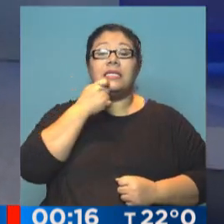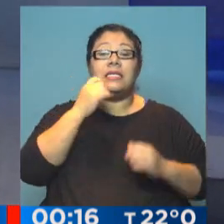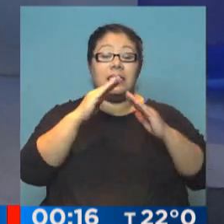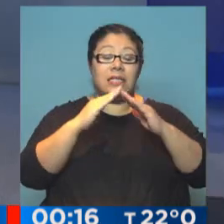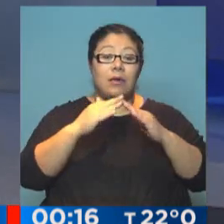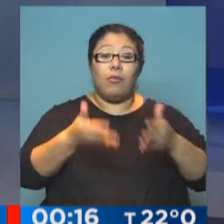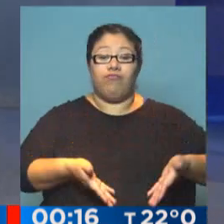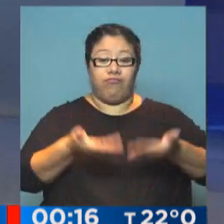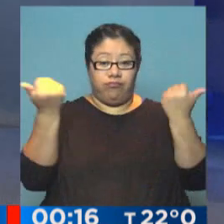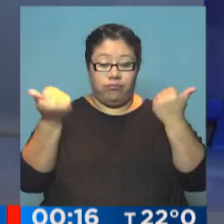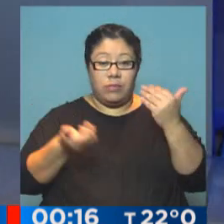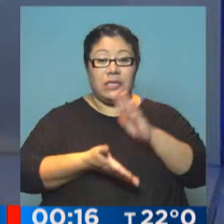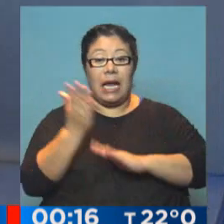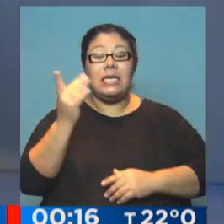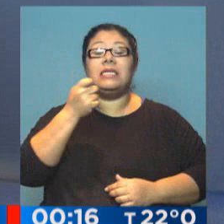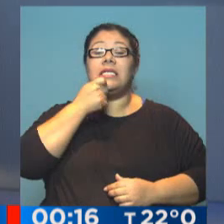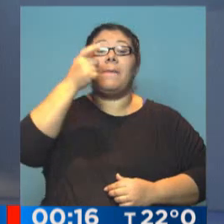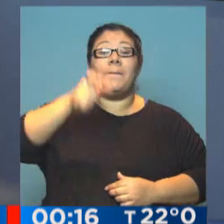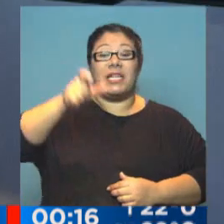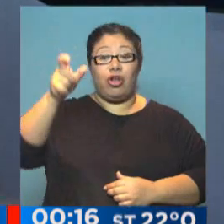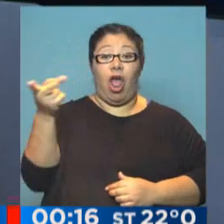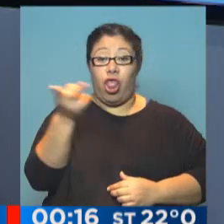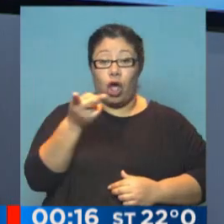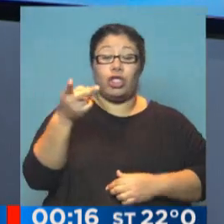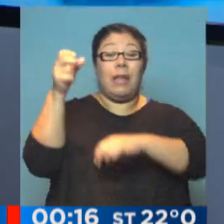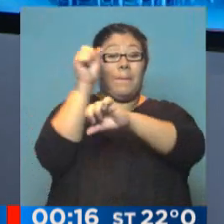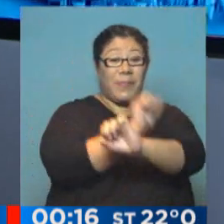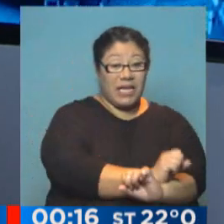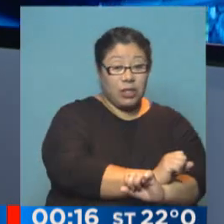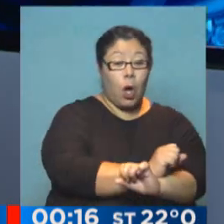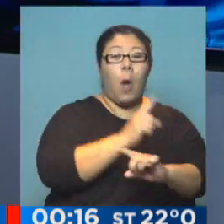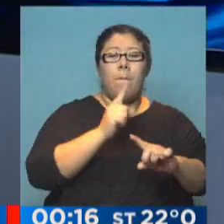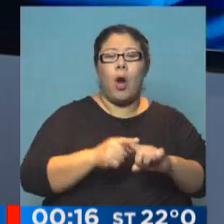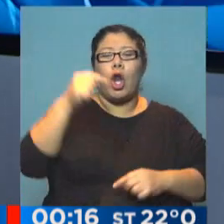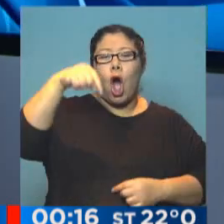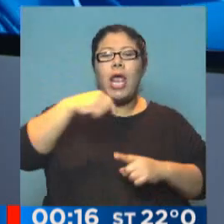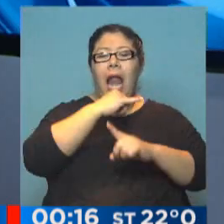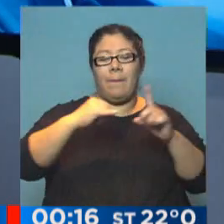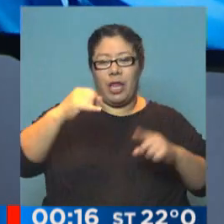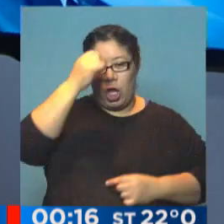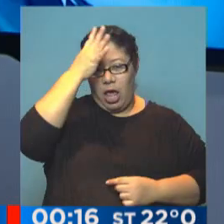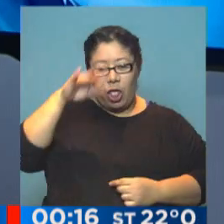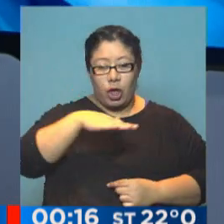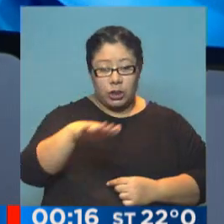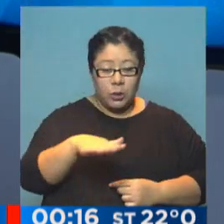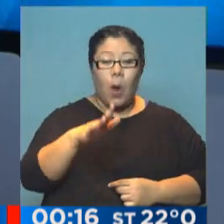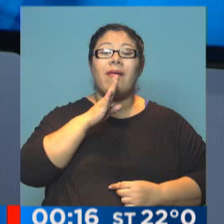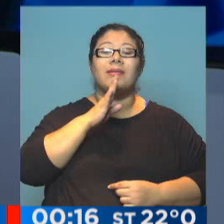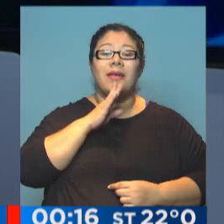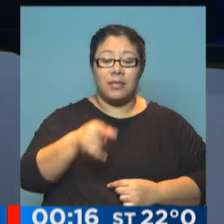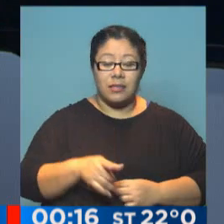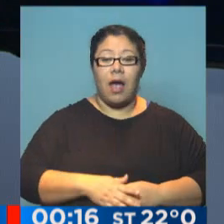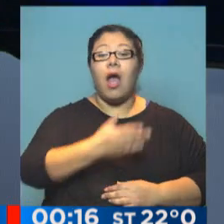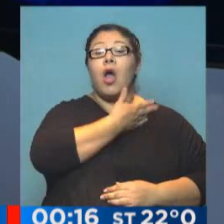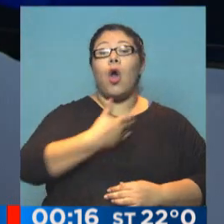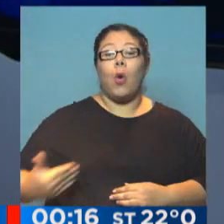dos compañeros que habían sido detenidos en medio de la represión desatada este mediodía en Ezeiza. Por su parte, el gobierno se comprometió